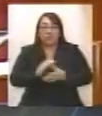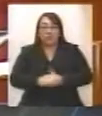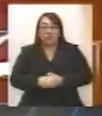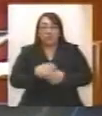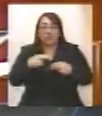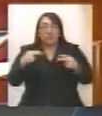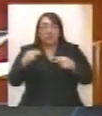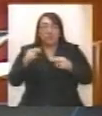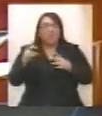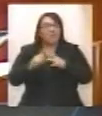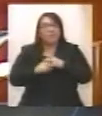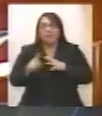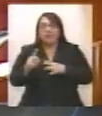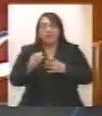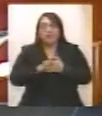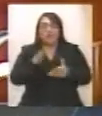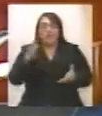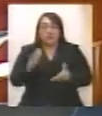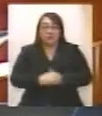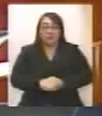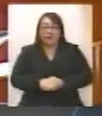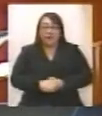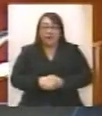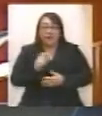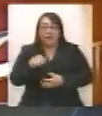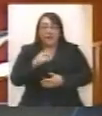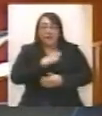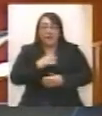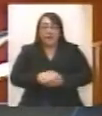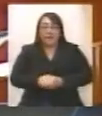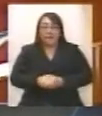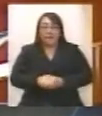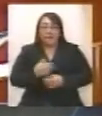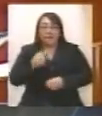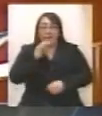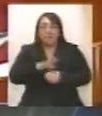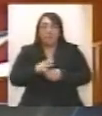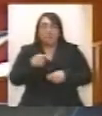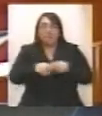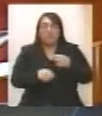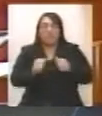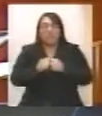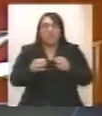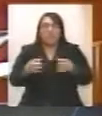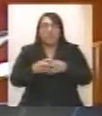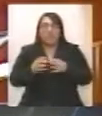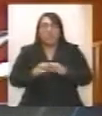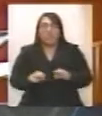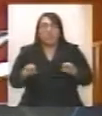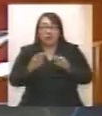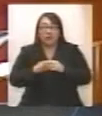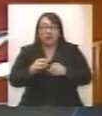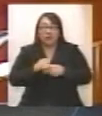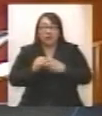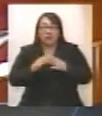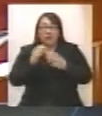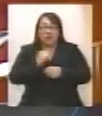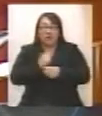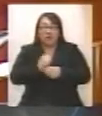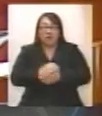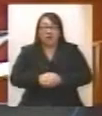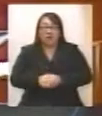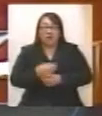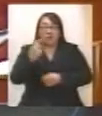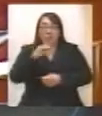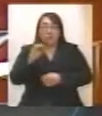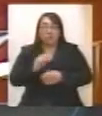niveles récords. Este Gobierno ha comprometido una inversión en los sectores claves en grandes obras por